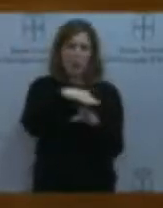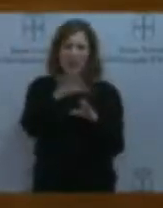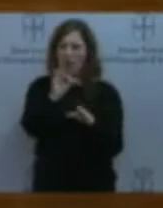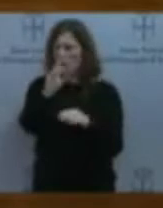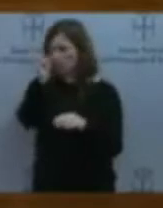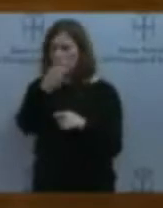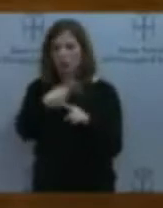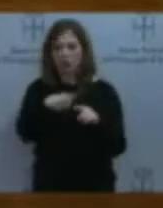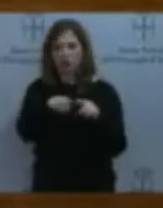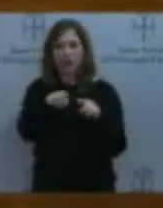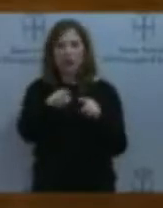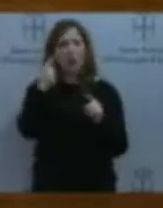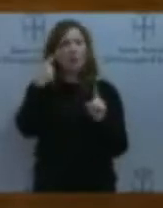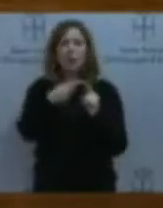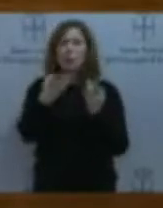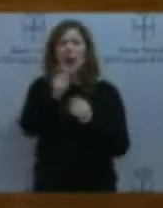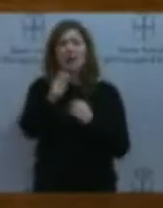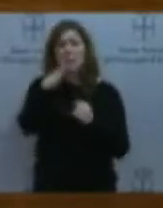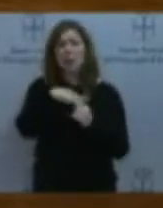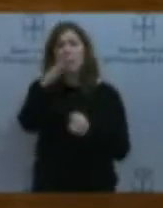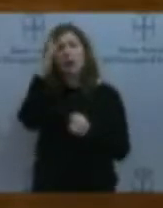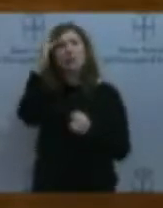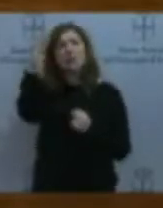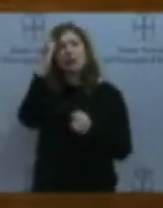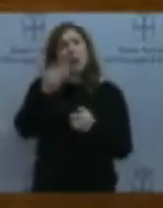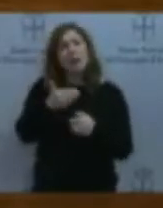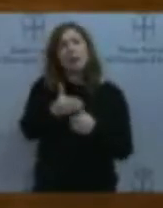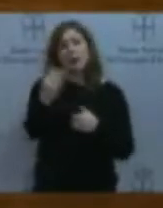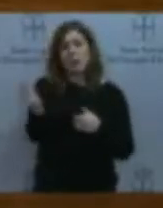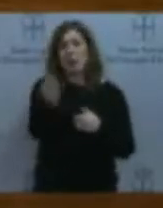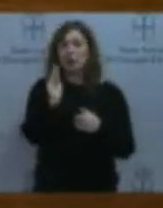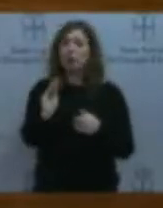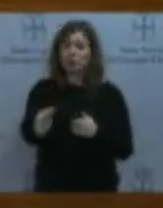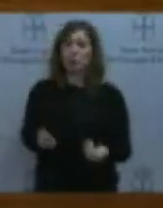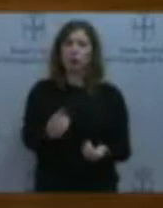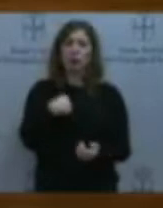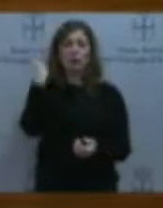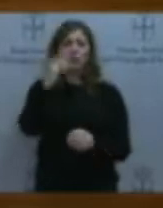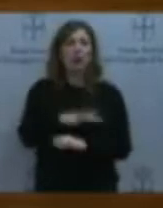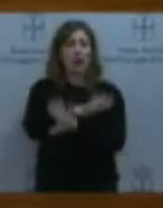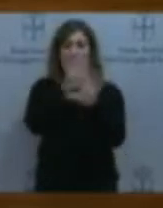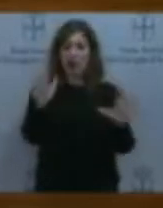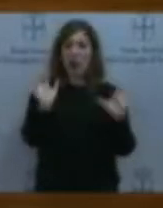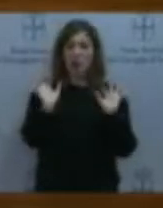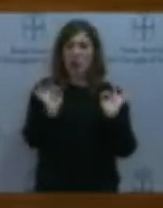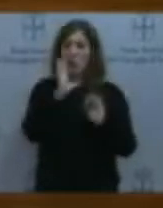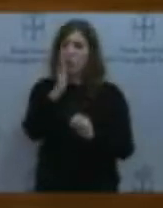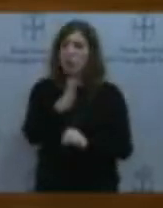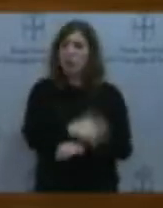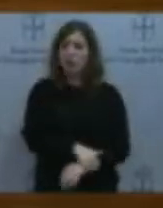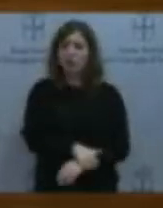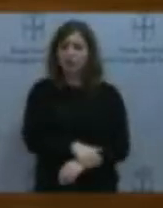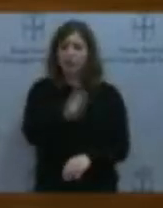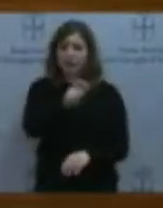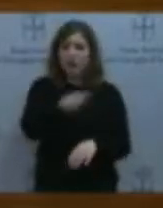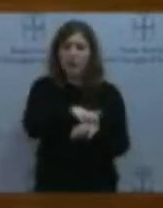gente pueda soñar con un futuro mejor. Y yo creo que es clave, sobre todo en un momento en el que la mayor parte de la